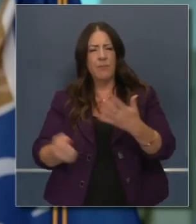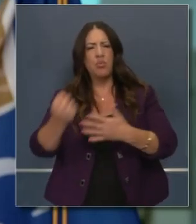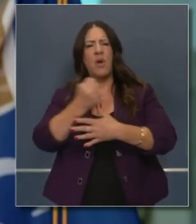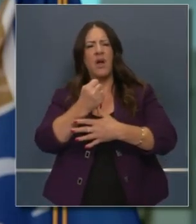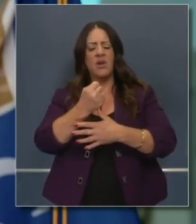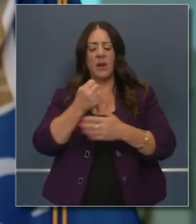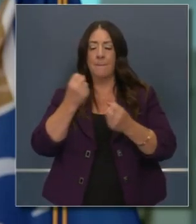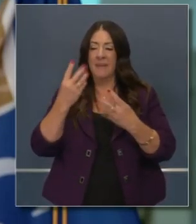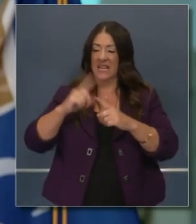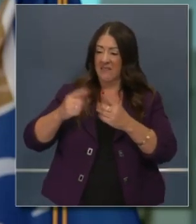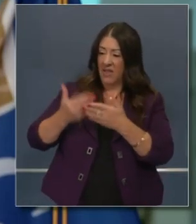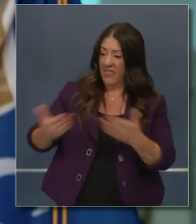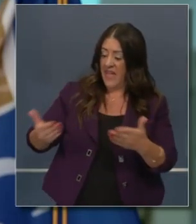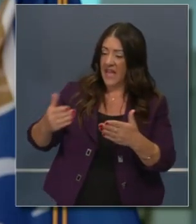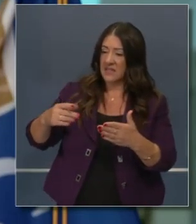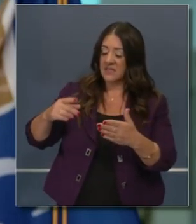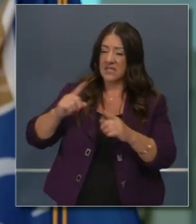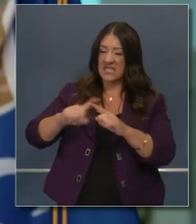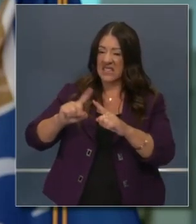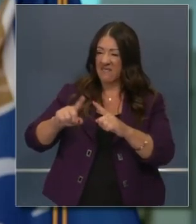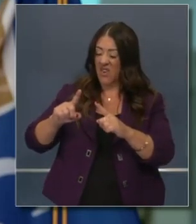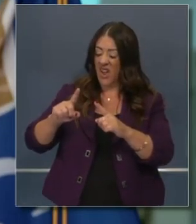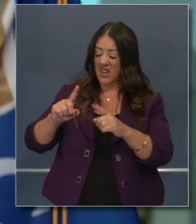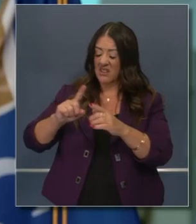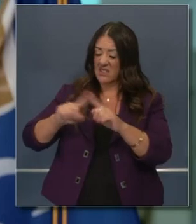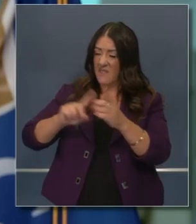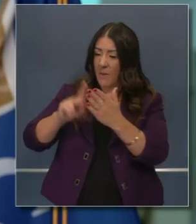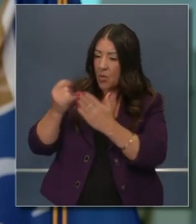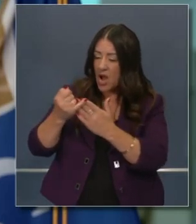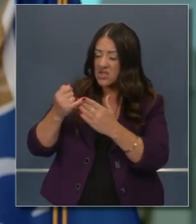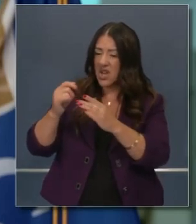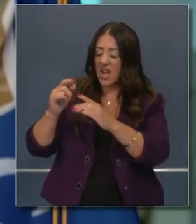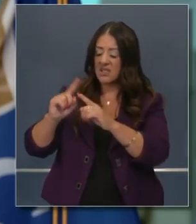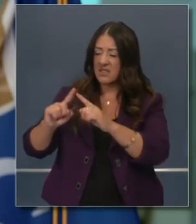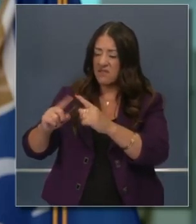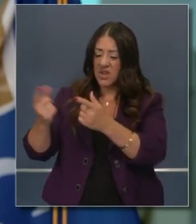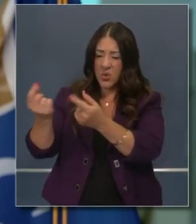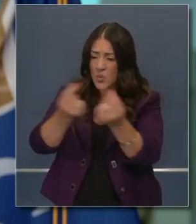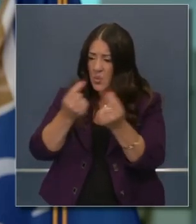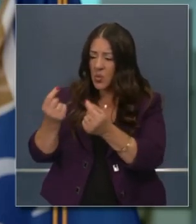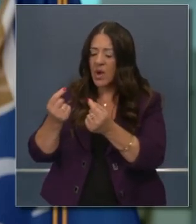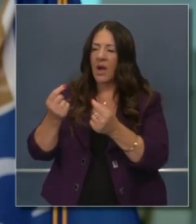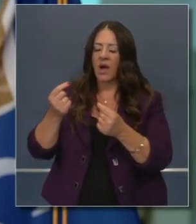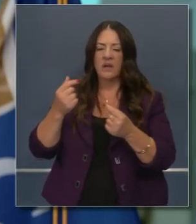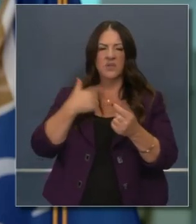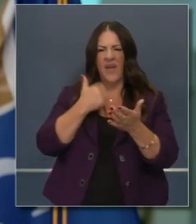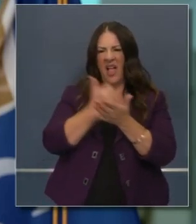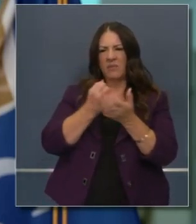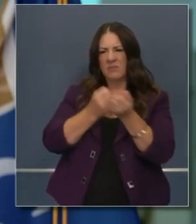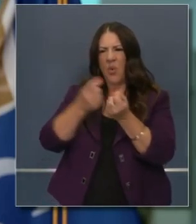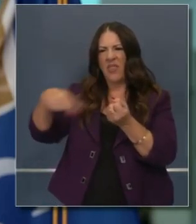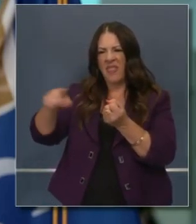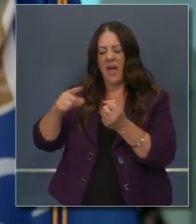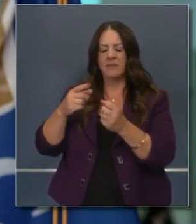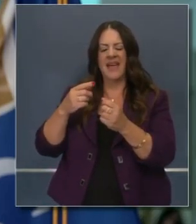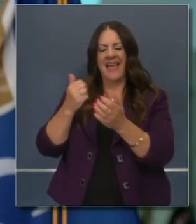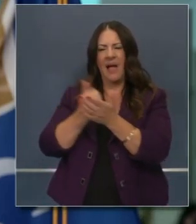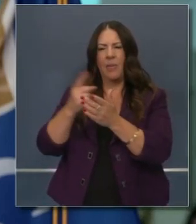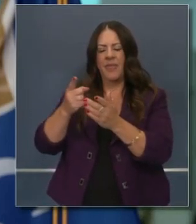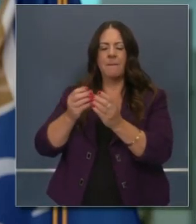considerablemente las prioridades, proyectos. Y las prioridades no solo es ver la administración